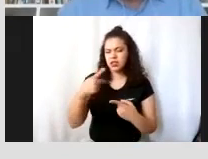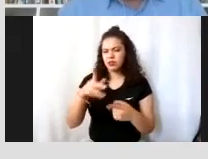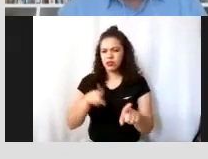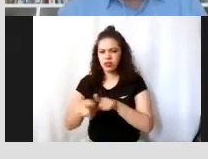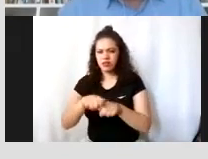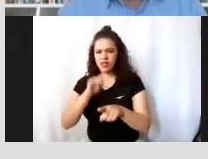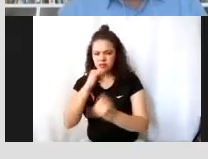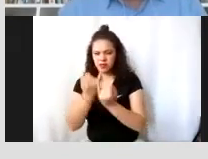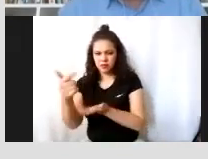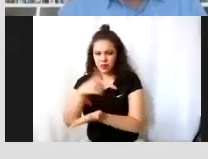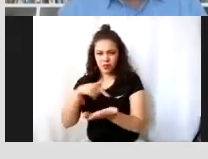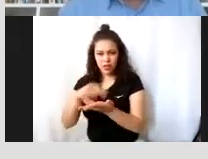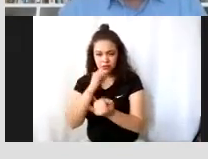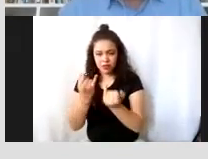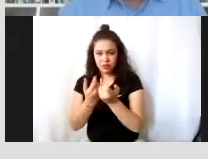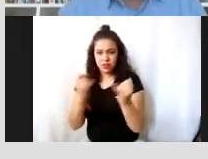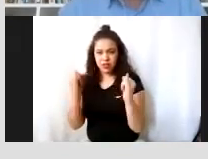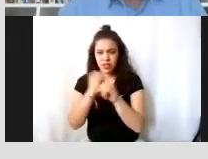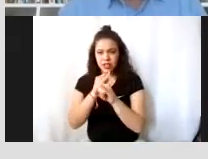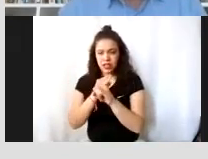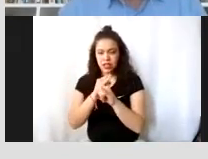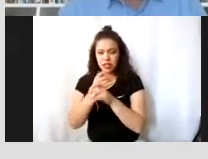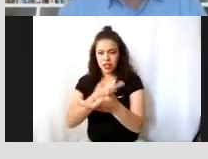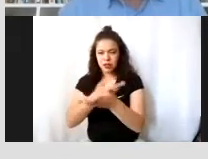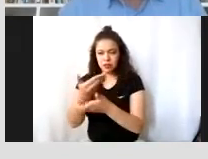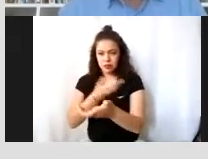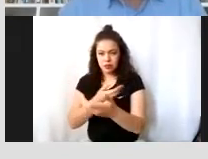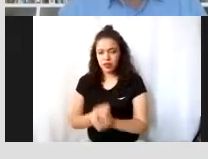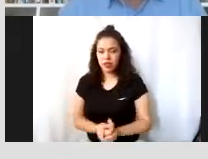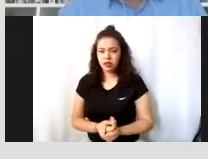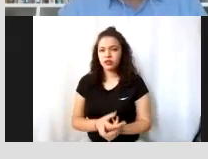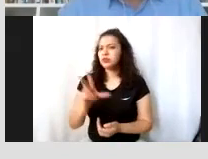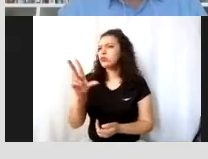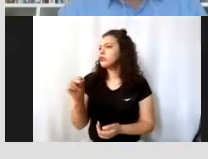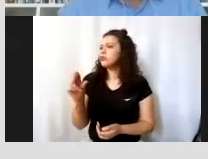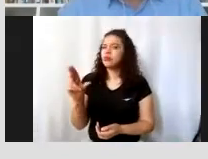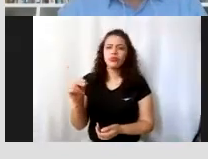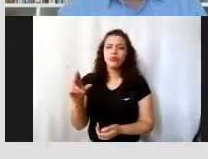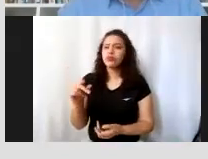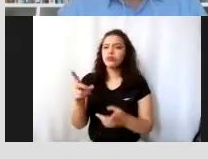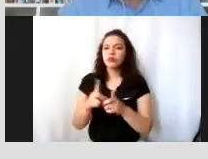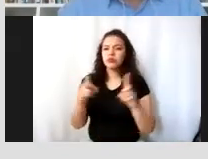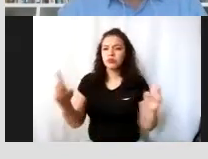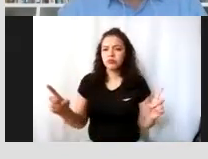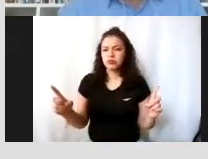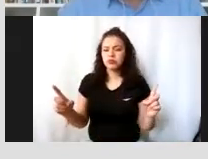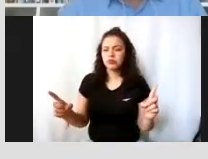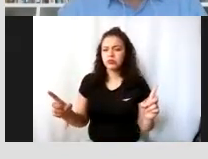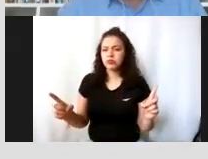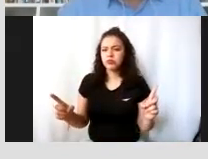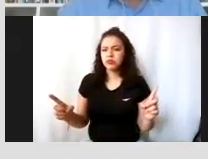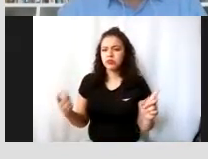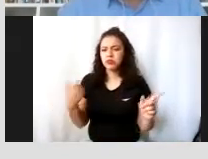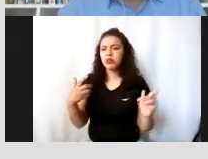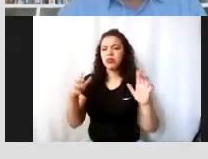mismo lugar? ¿Están compartiendo el internet? No, estamos estamos separadas y igual yo también ya apagué mi